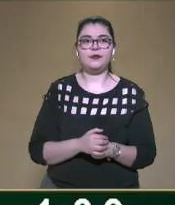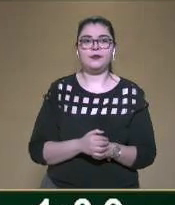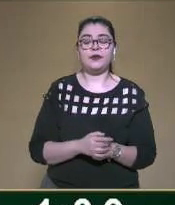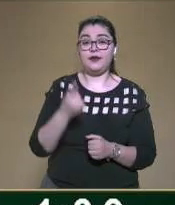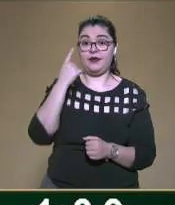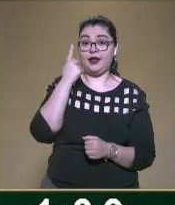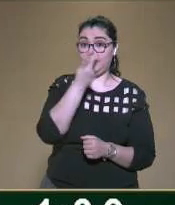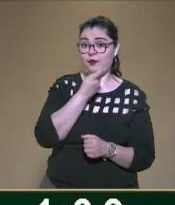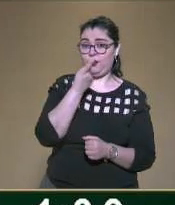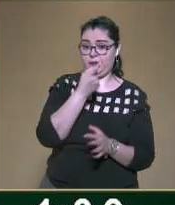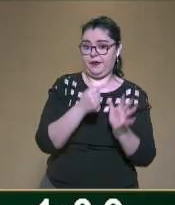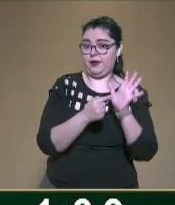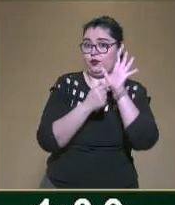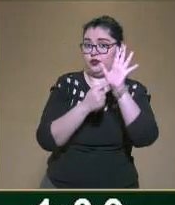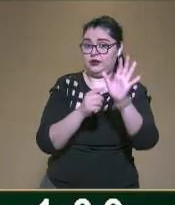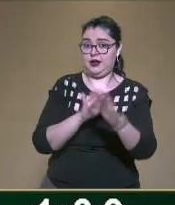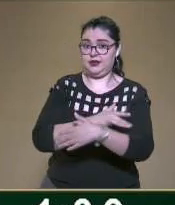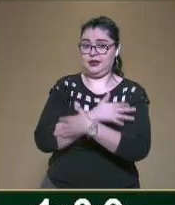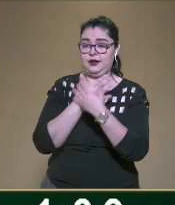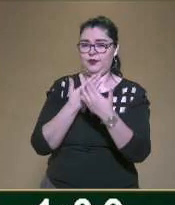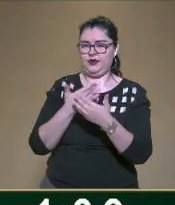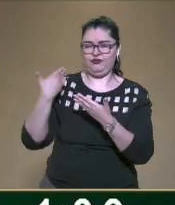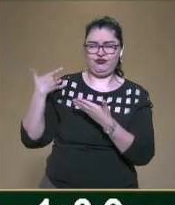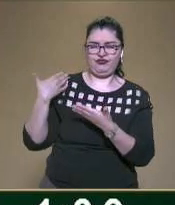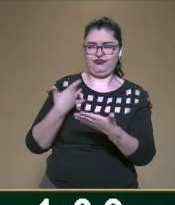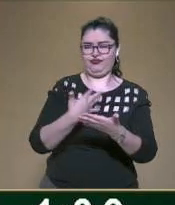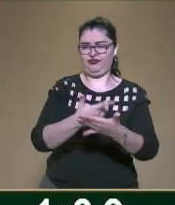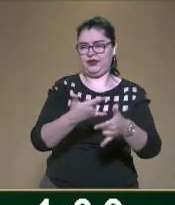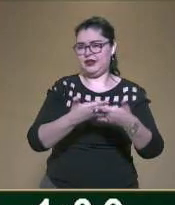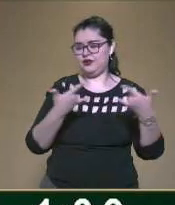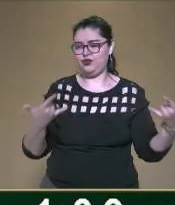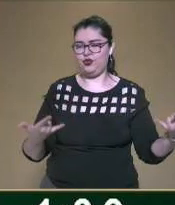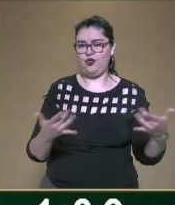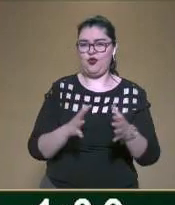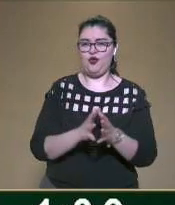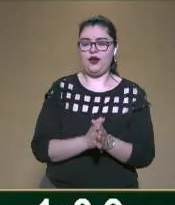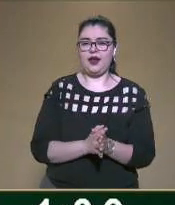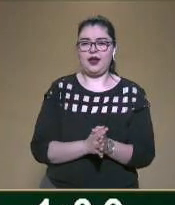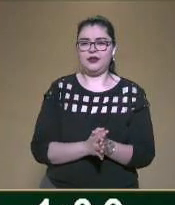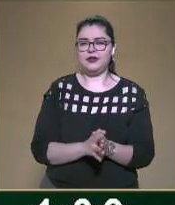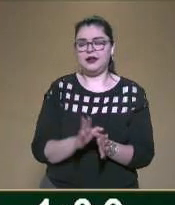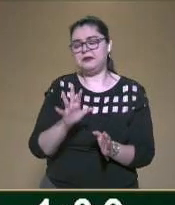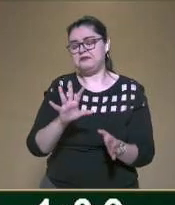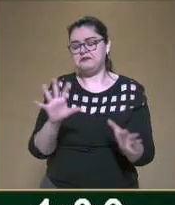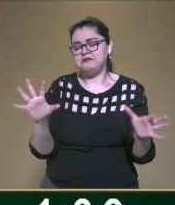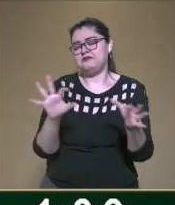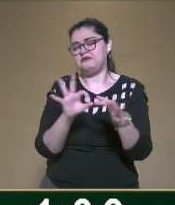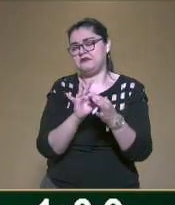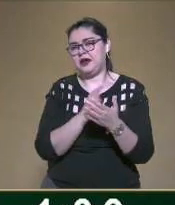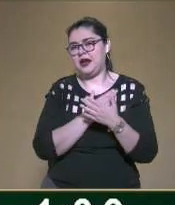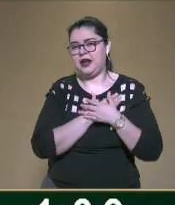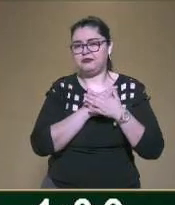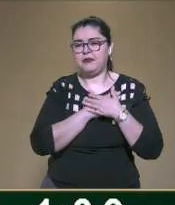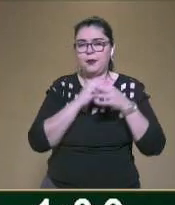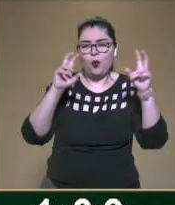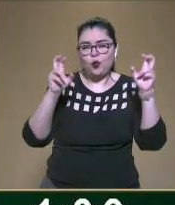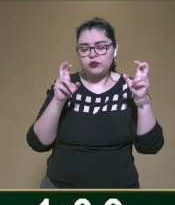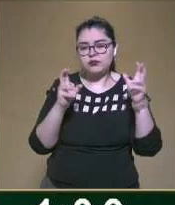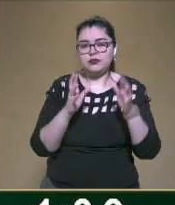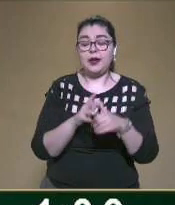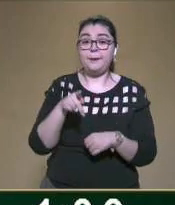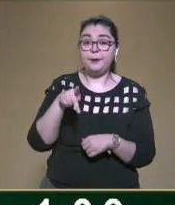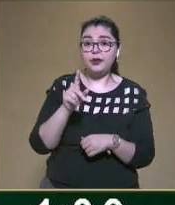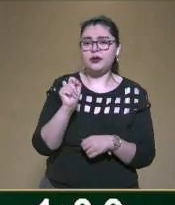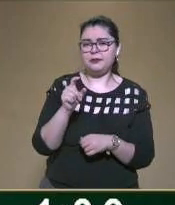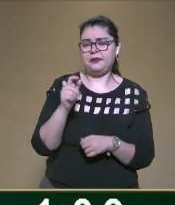ser una expresión de los sentimientos a lo largo de la historia, se ha relacionado con el amor. Sin embargo, hay que relacionarla con otros temas que